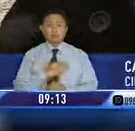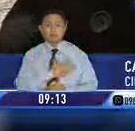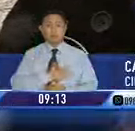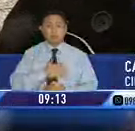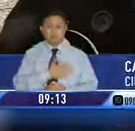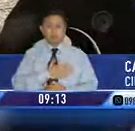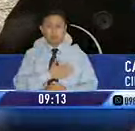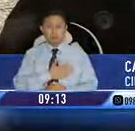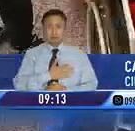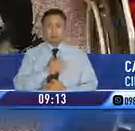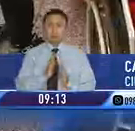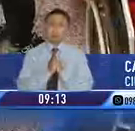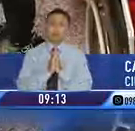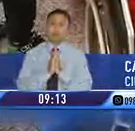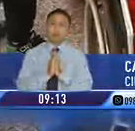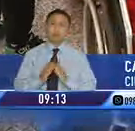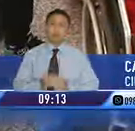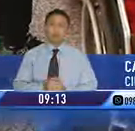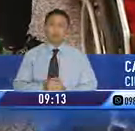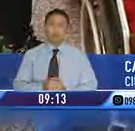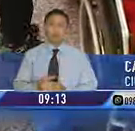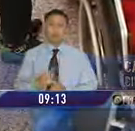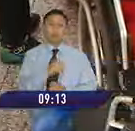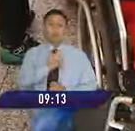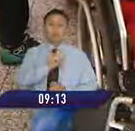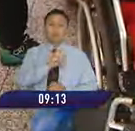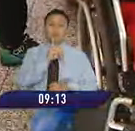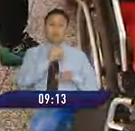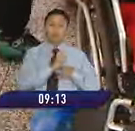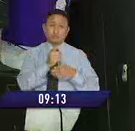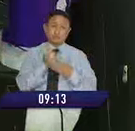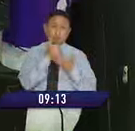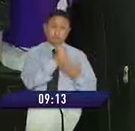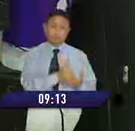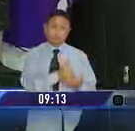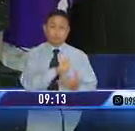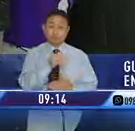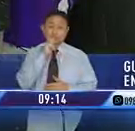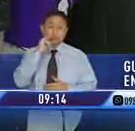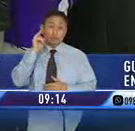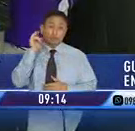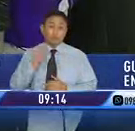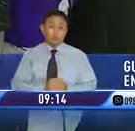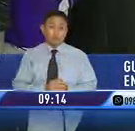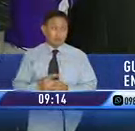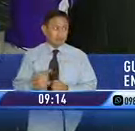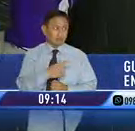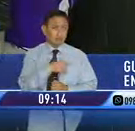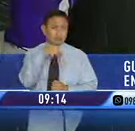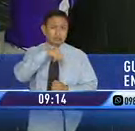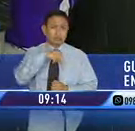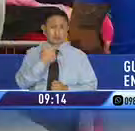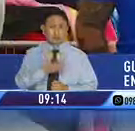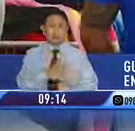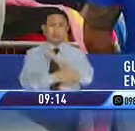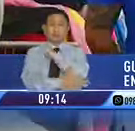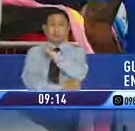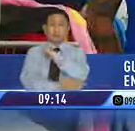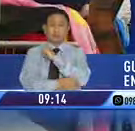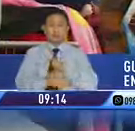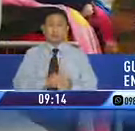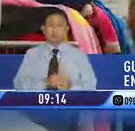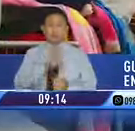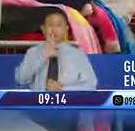Esto se lo suplico algunos necesitan asistencia médica y otros están con niños la mayoría en condiciones vulnerables y son